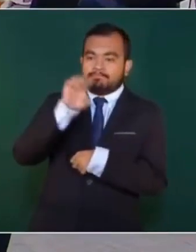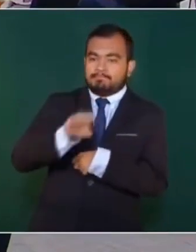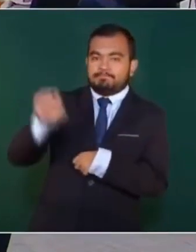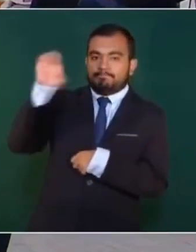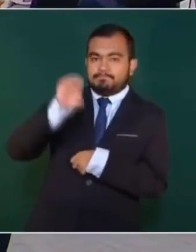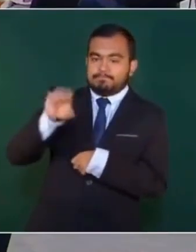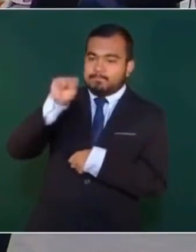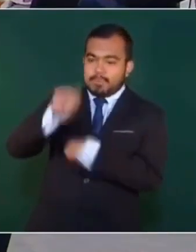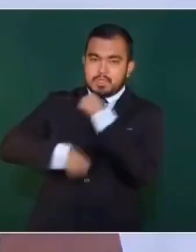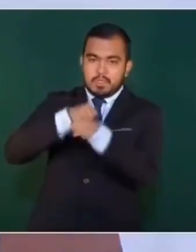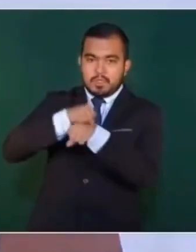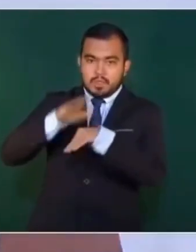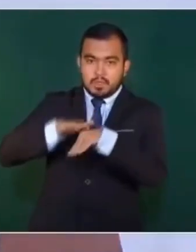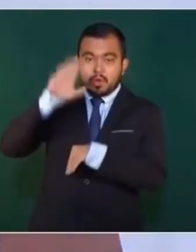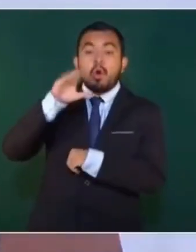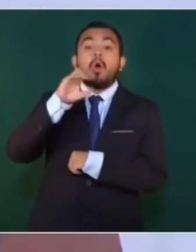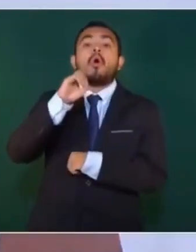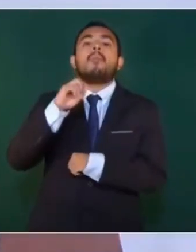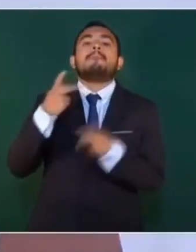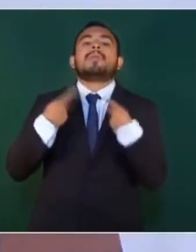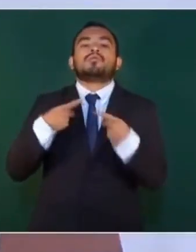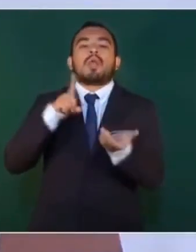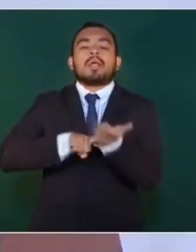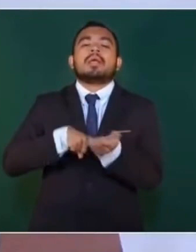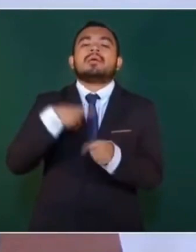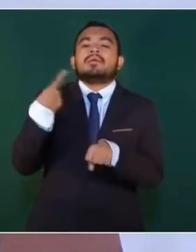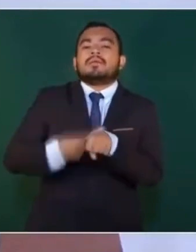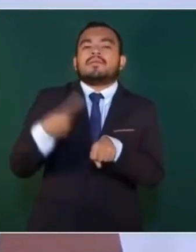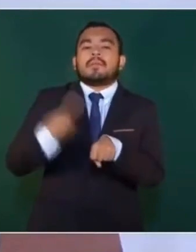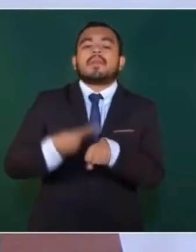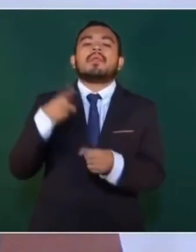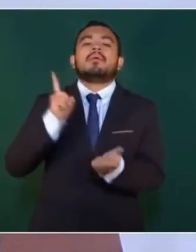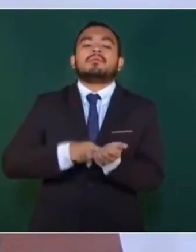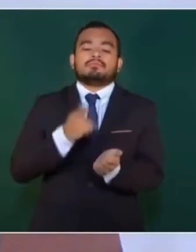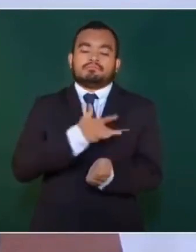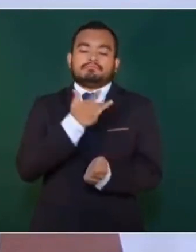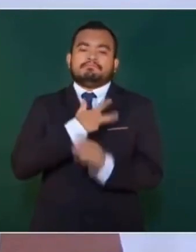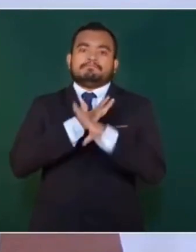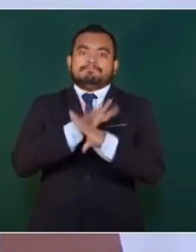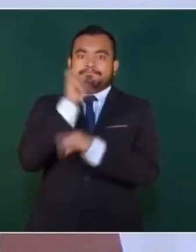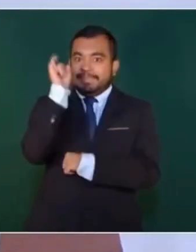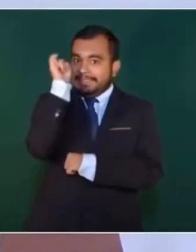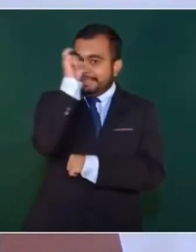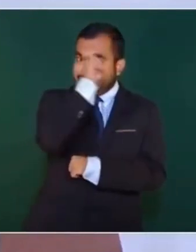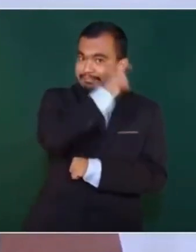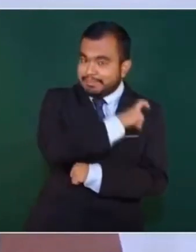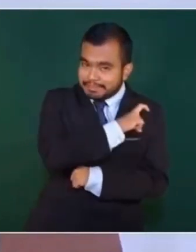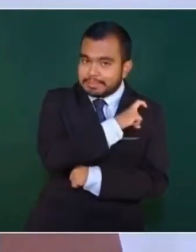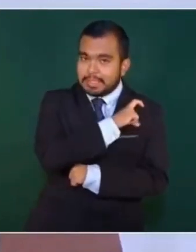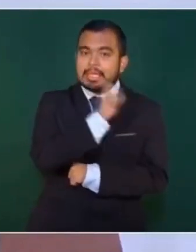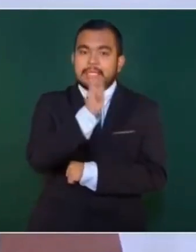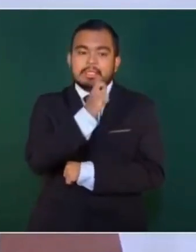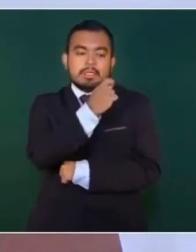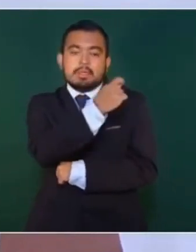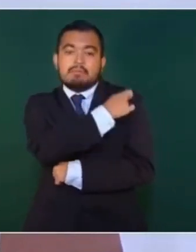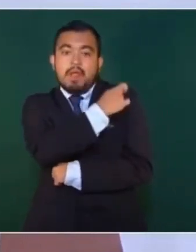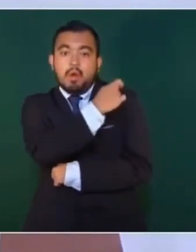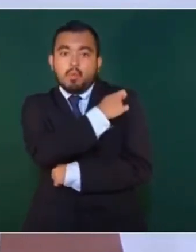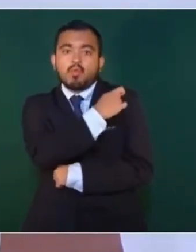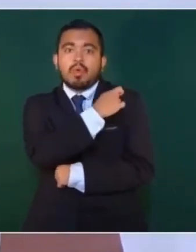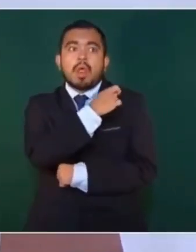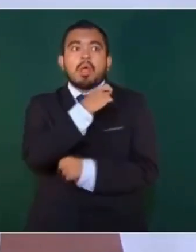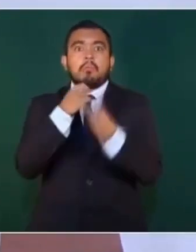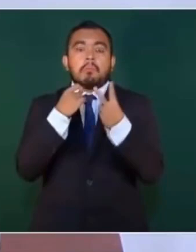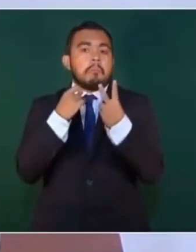que padecen enfermedades inmunosupresoras, en quienes la eficiencia de la vacuna podría no ser la óptima. El